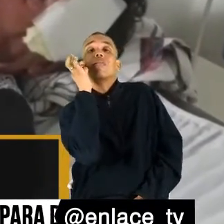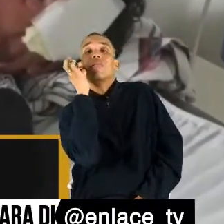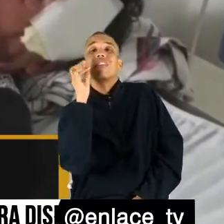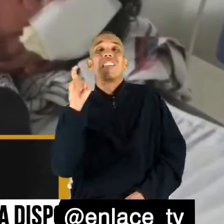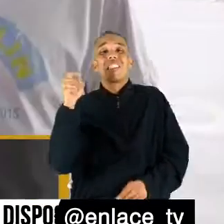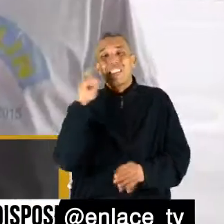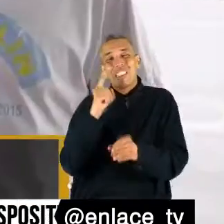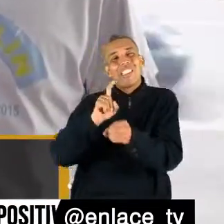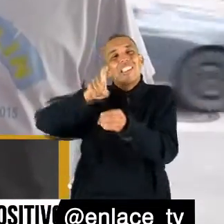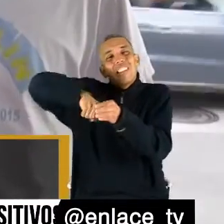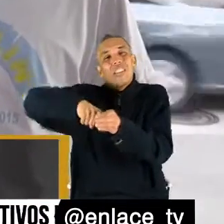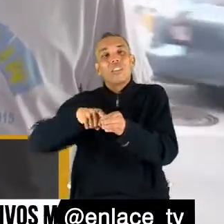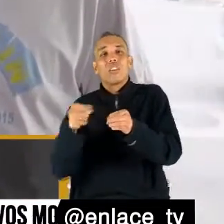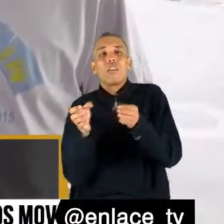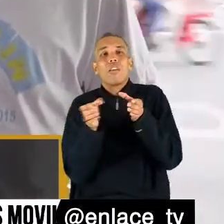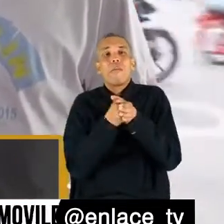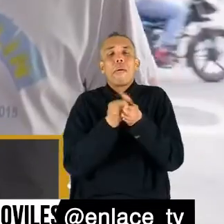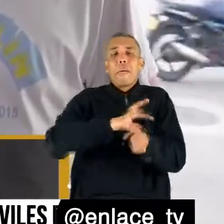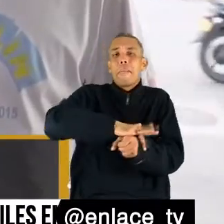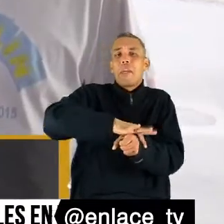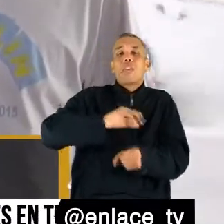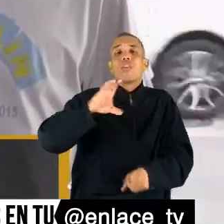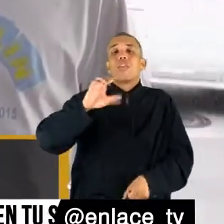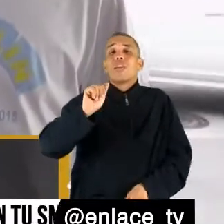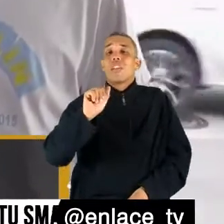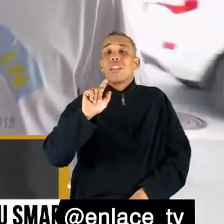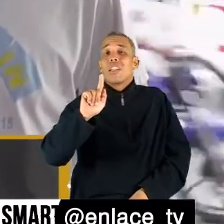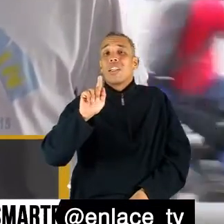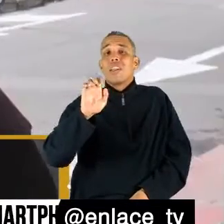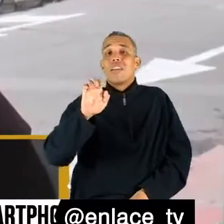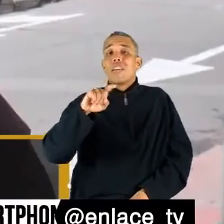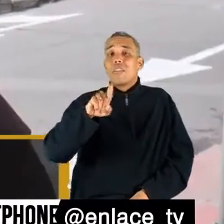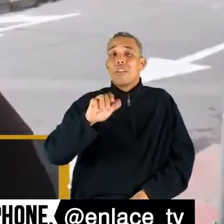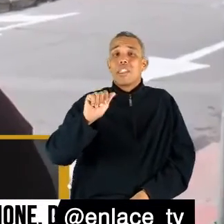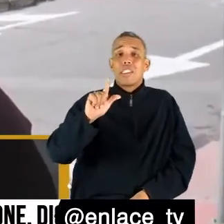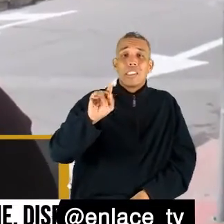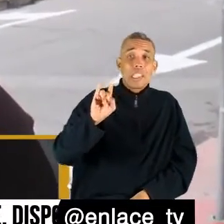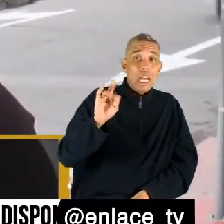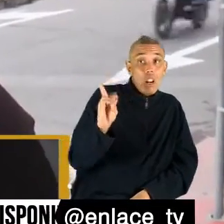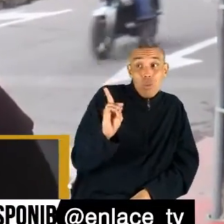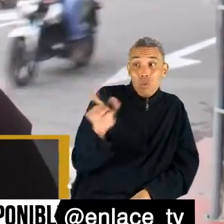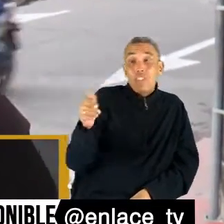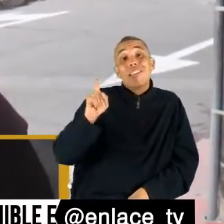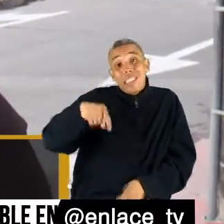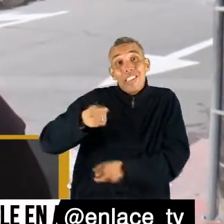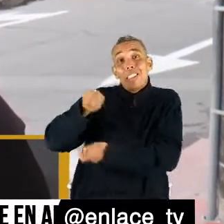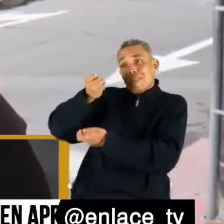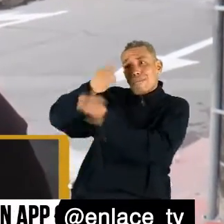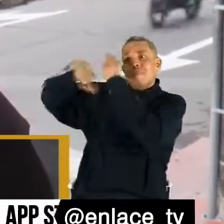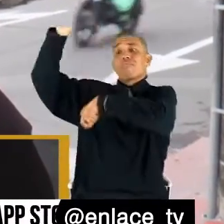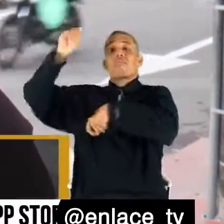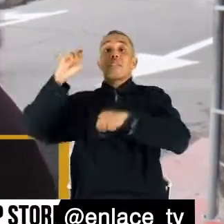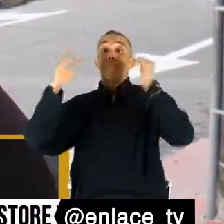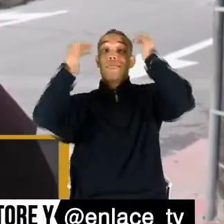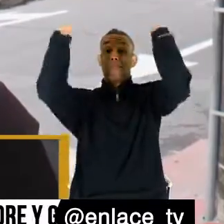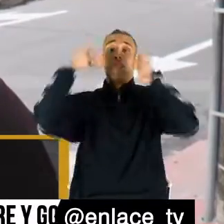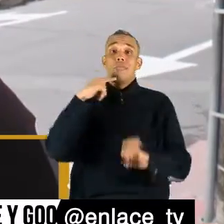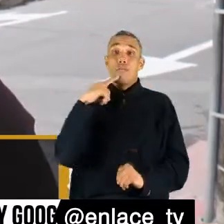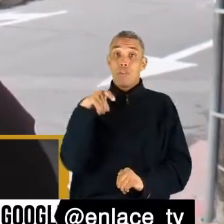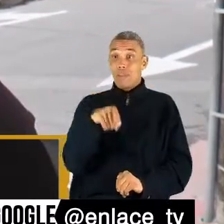Salud para que él sea trasladado de inmediato a un nivel superior en Bucaramanga. Él hace ocho años, ¿cierto? Hace